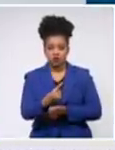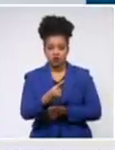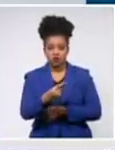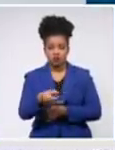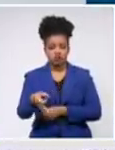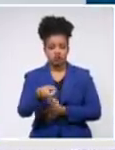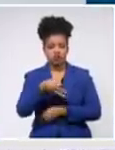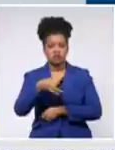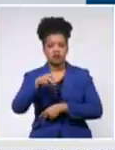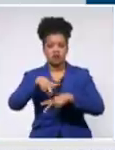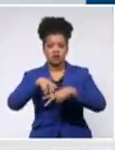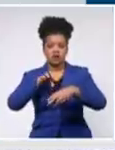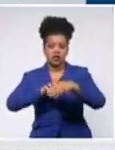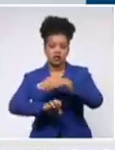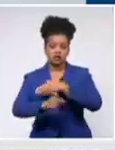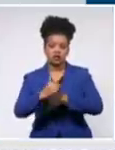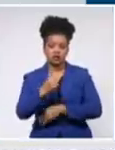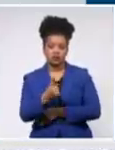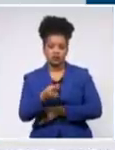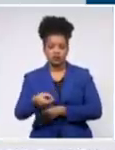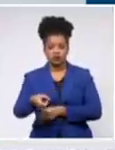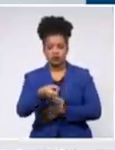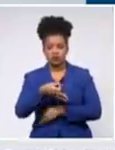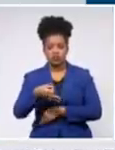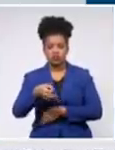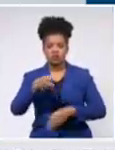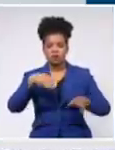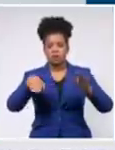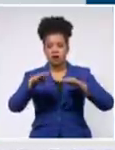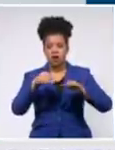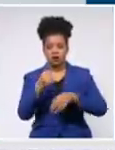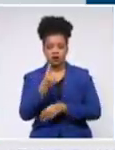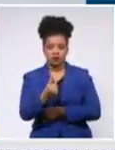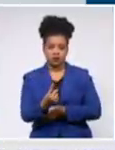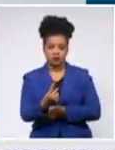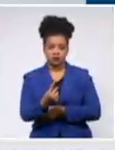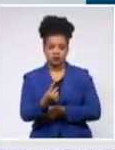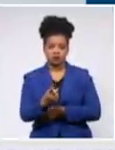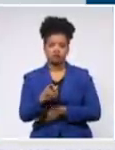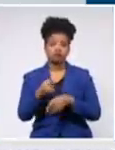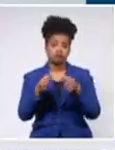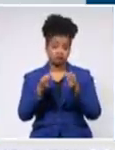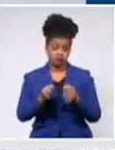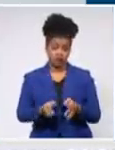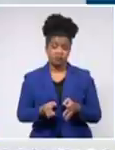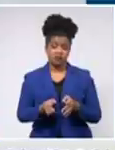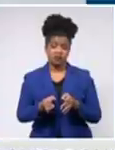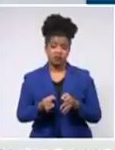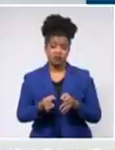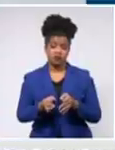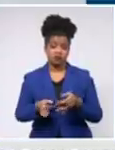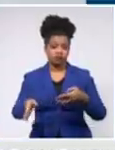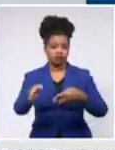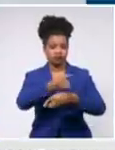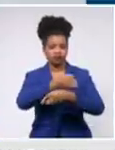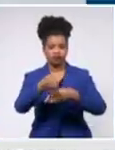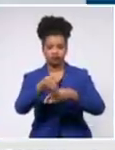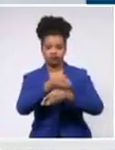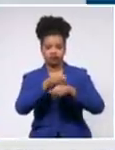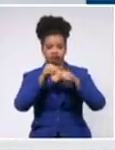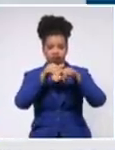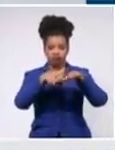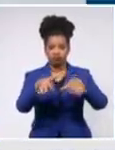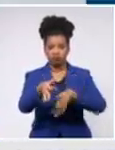Este y 1 del municipio Playa. Realmente con una dispersión